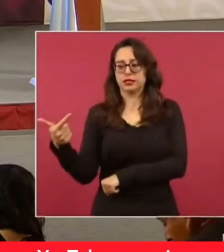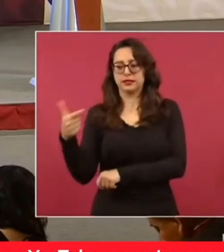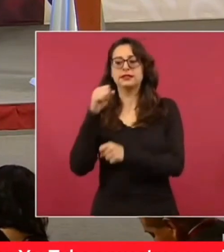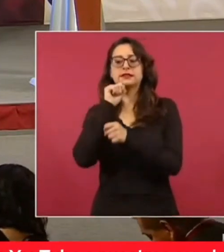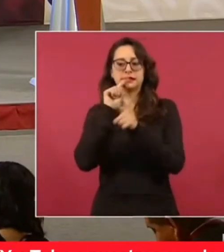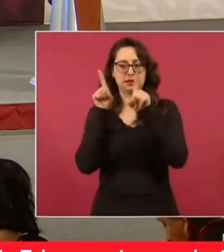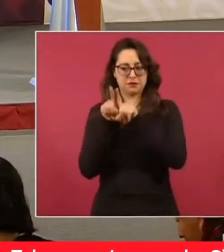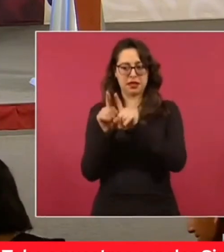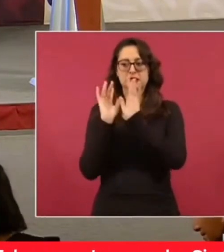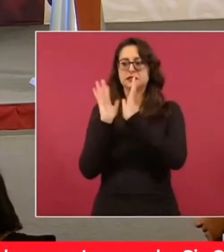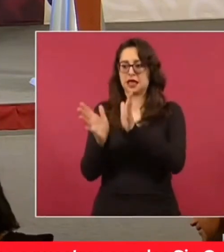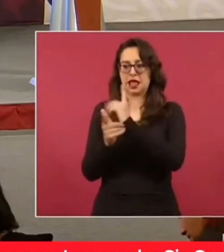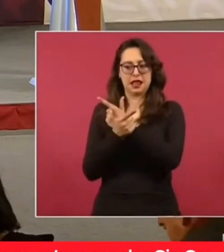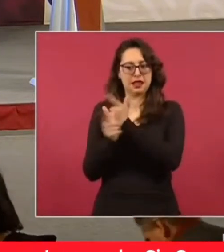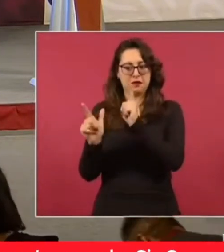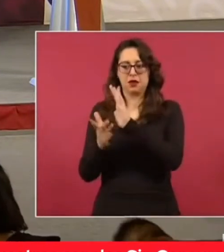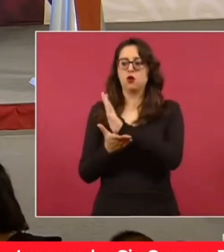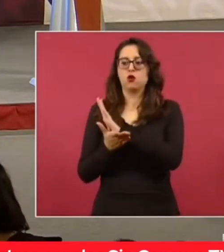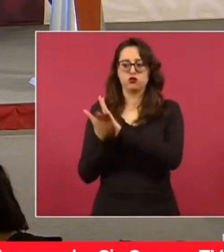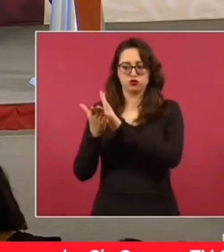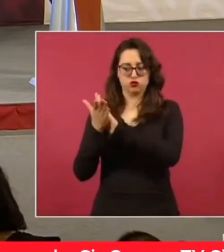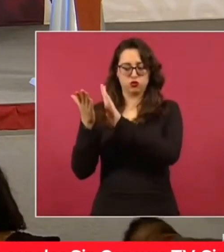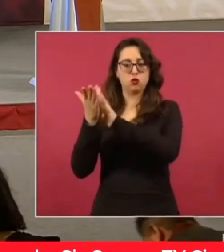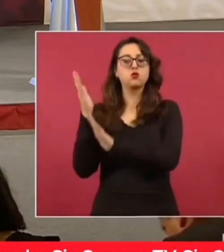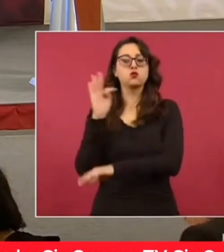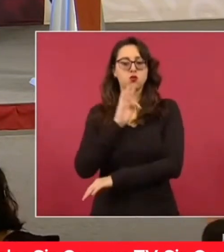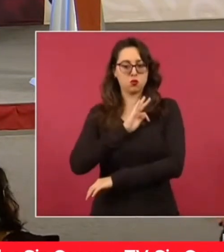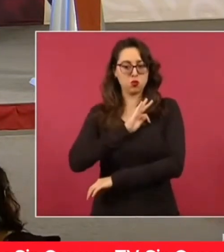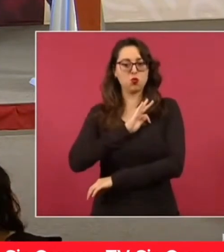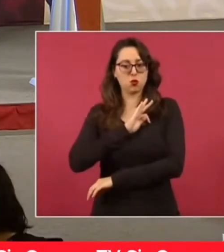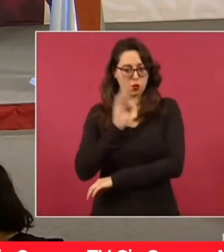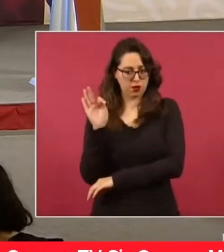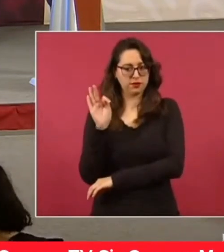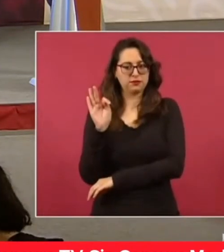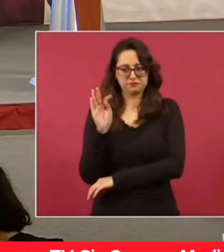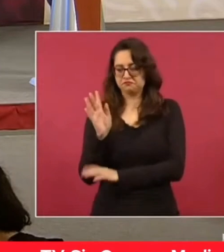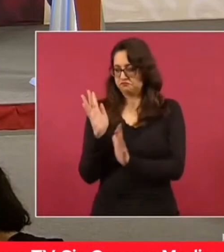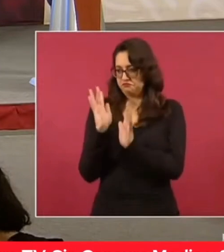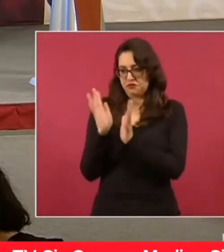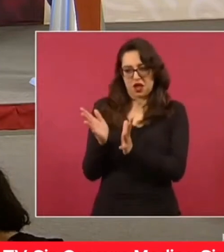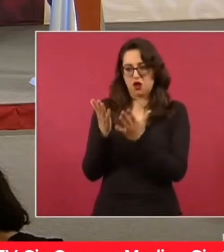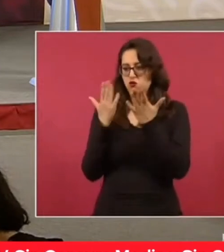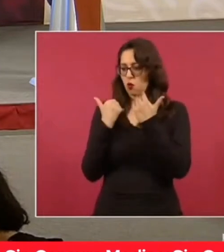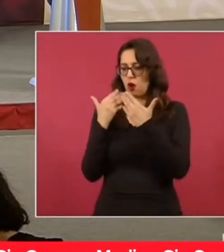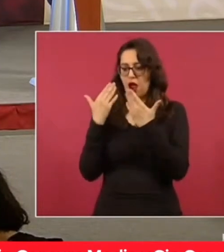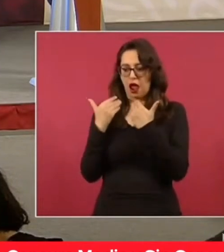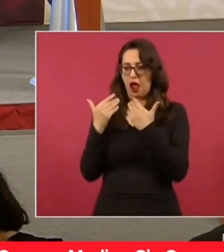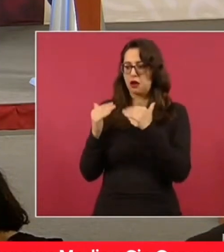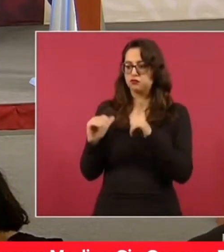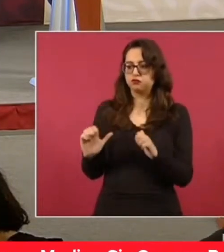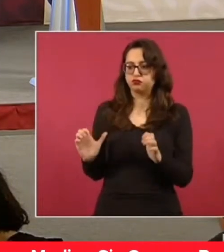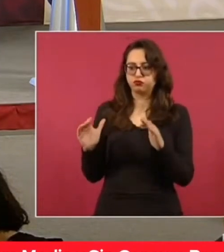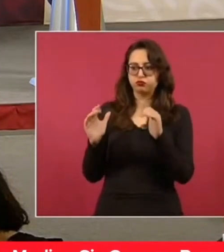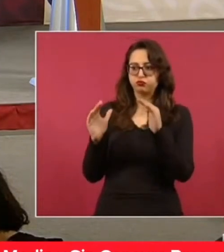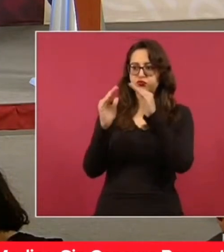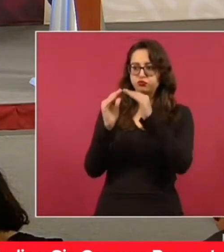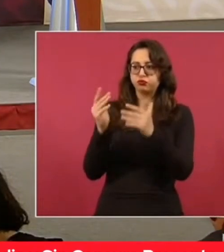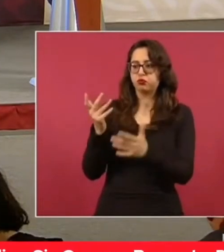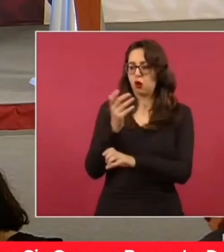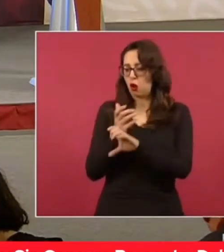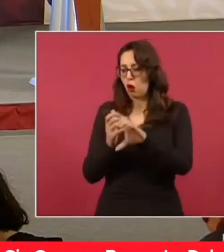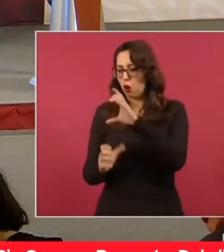obra puede avanzar, independientemente de que seguimos con las tareas de salvamento en lo